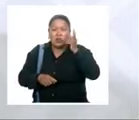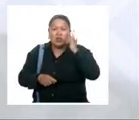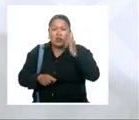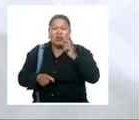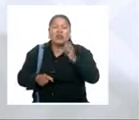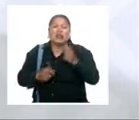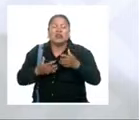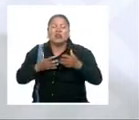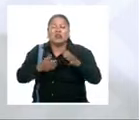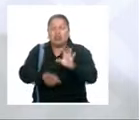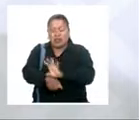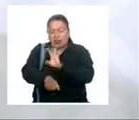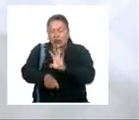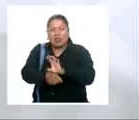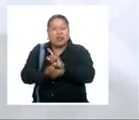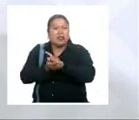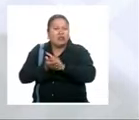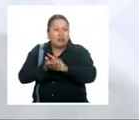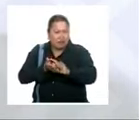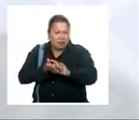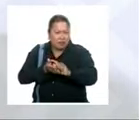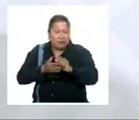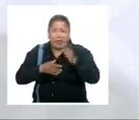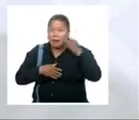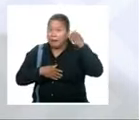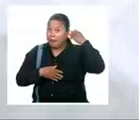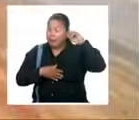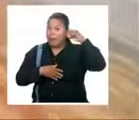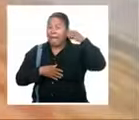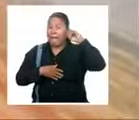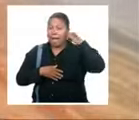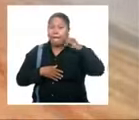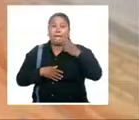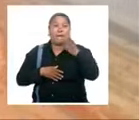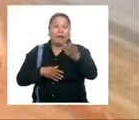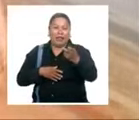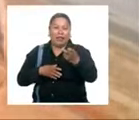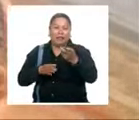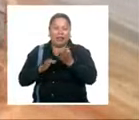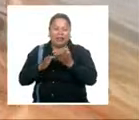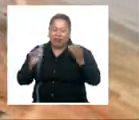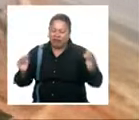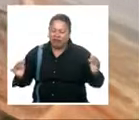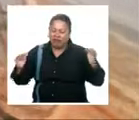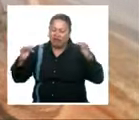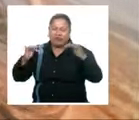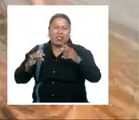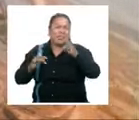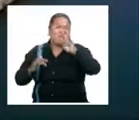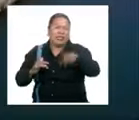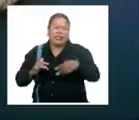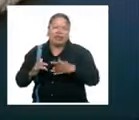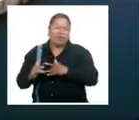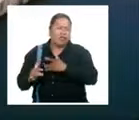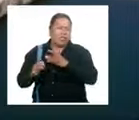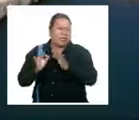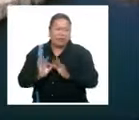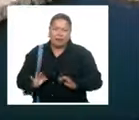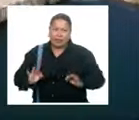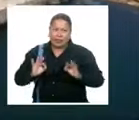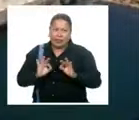de las energías limpias. Para Oaxaca, este encuentro fue muy importante